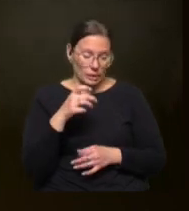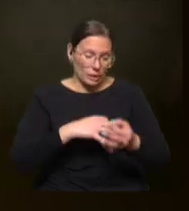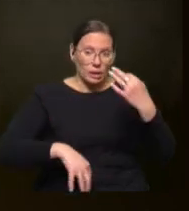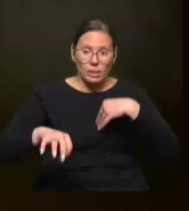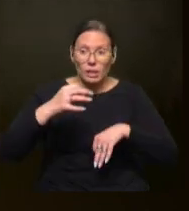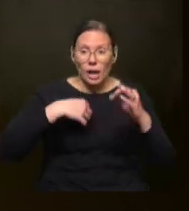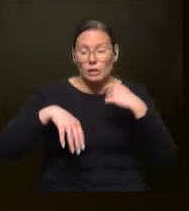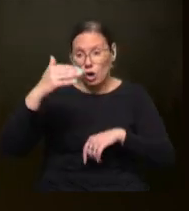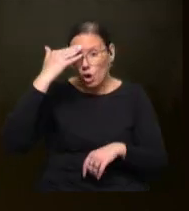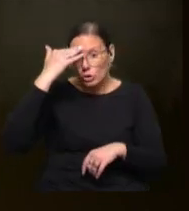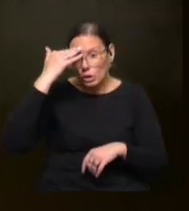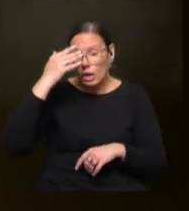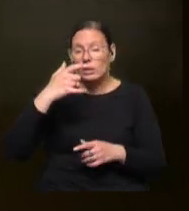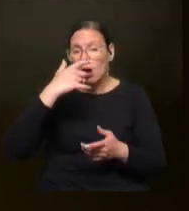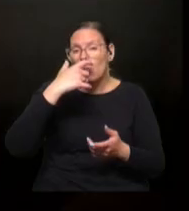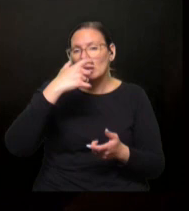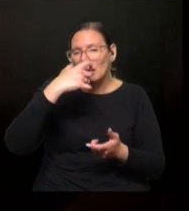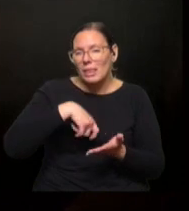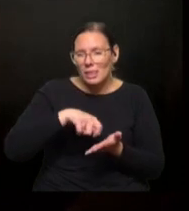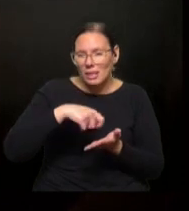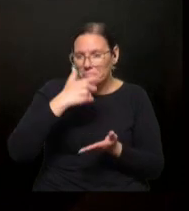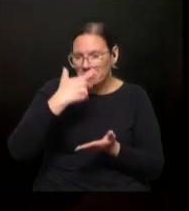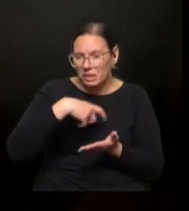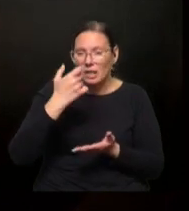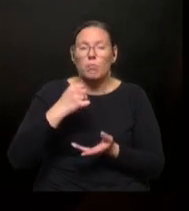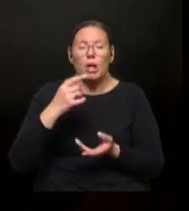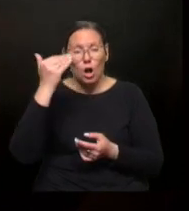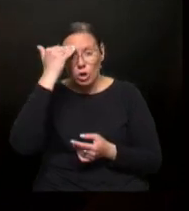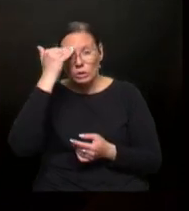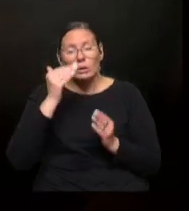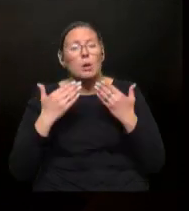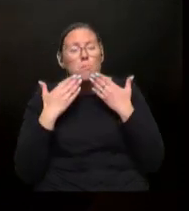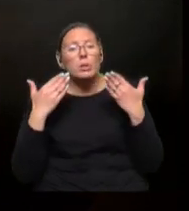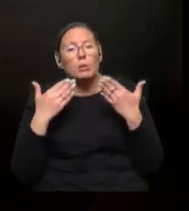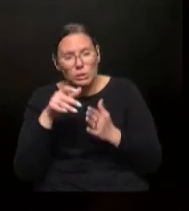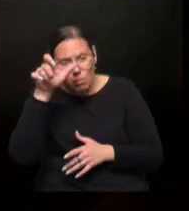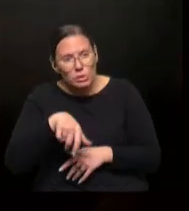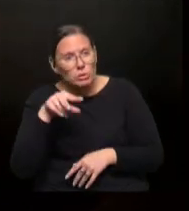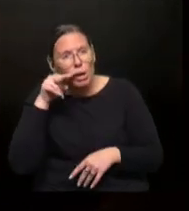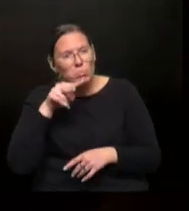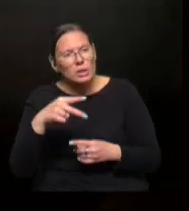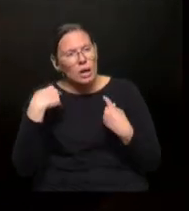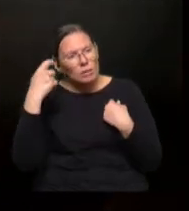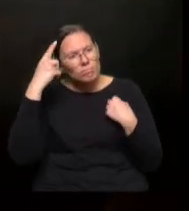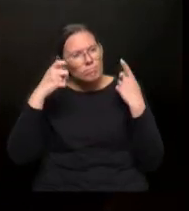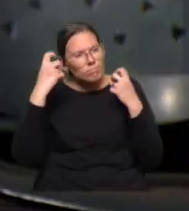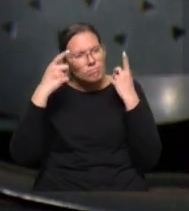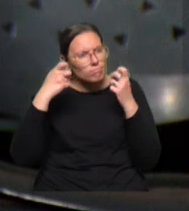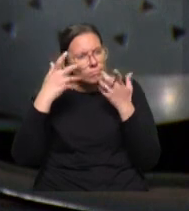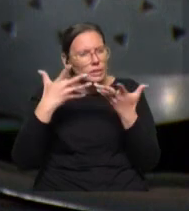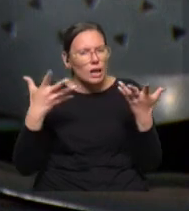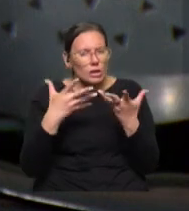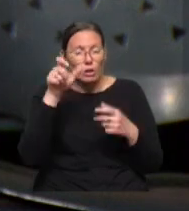teatro consciente o esta dramaturgia consciente es interpelar, es, ¿no?, generar interrogantes, es darle